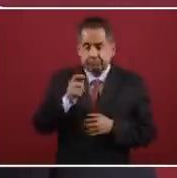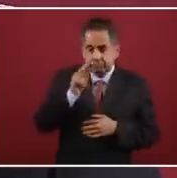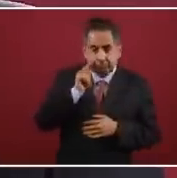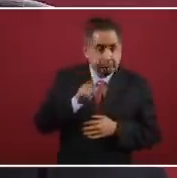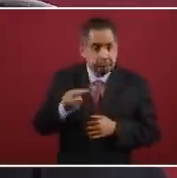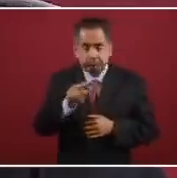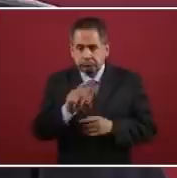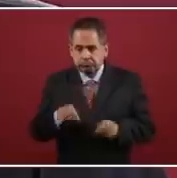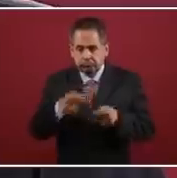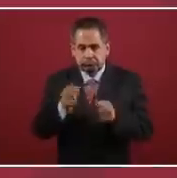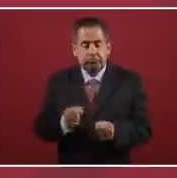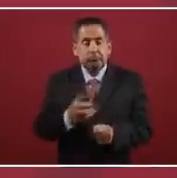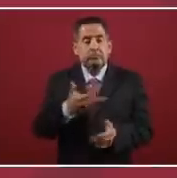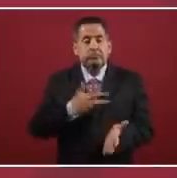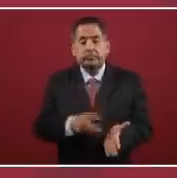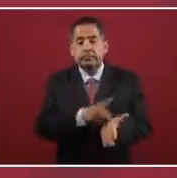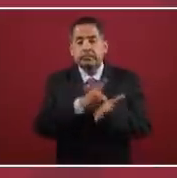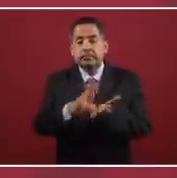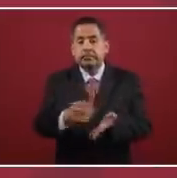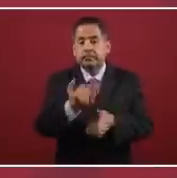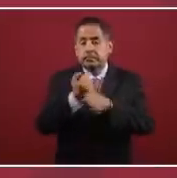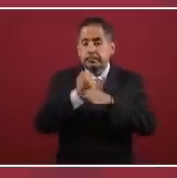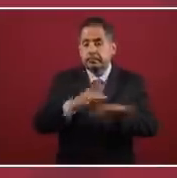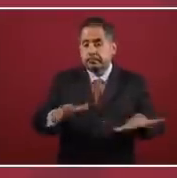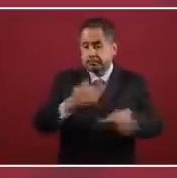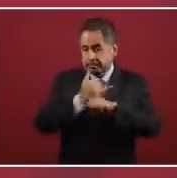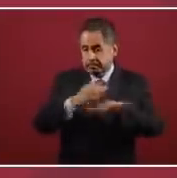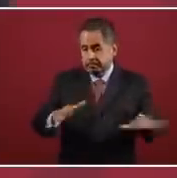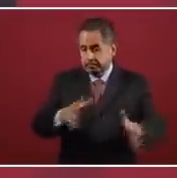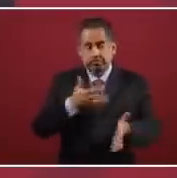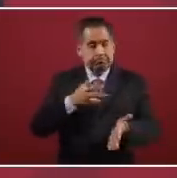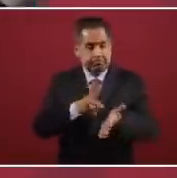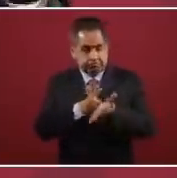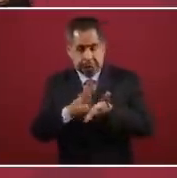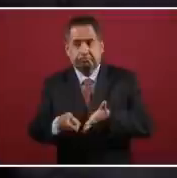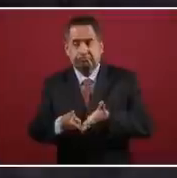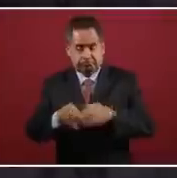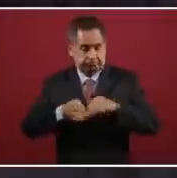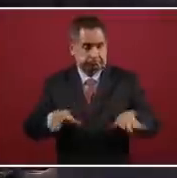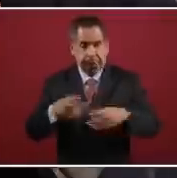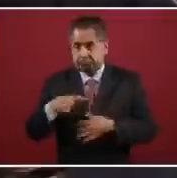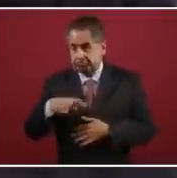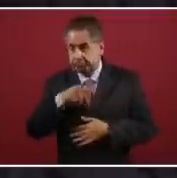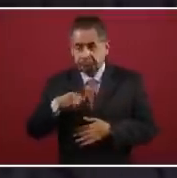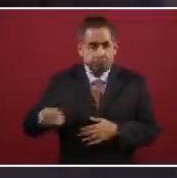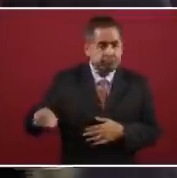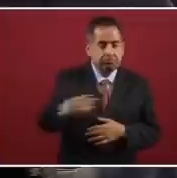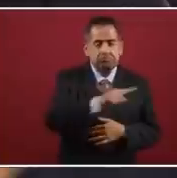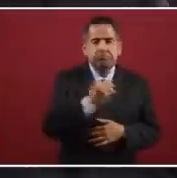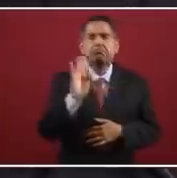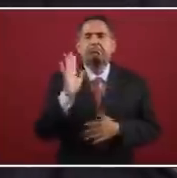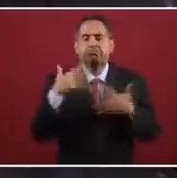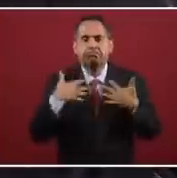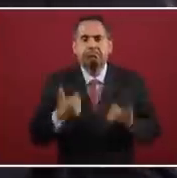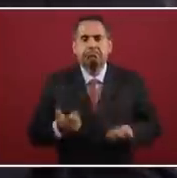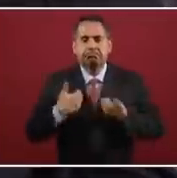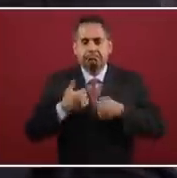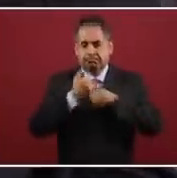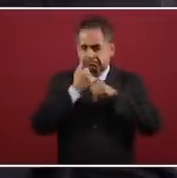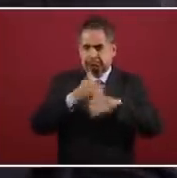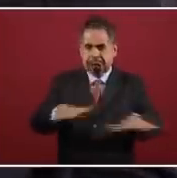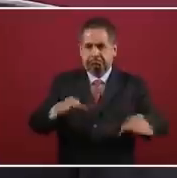garantizar el derecho a la información, que la gente esté completamente